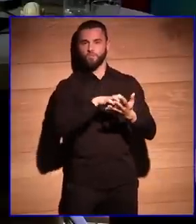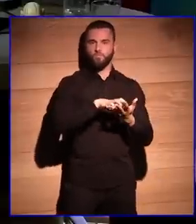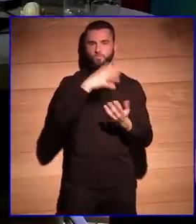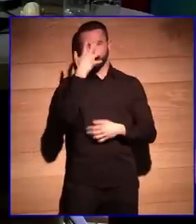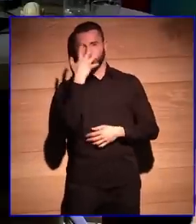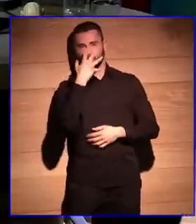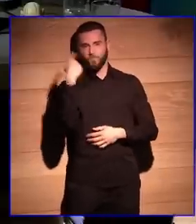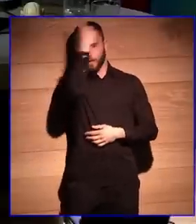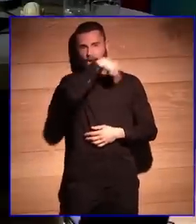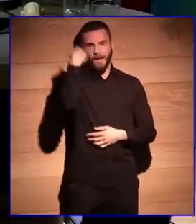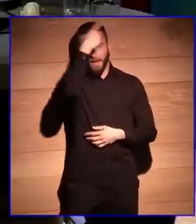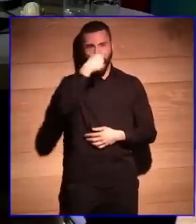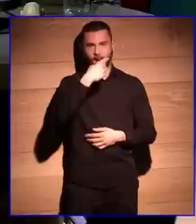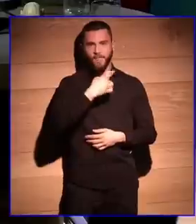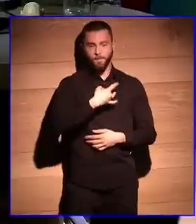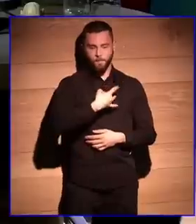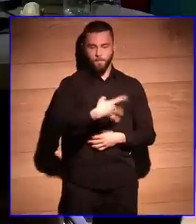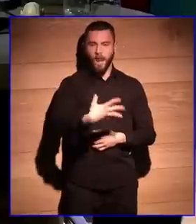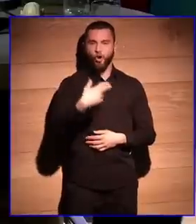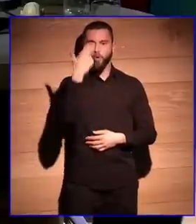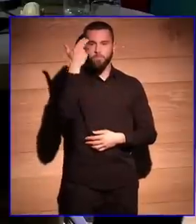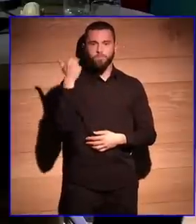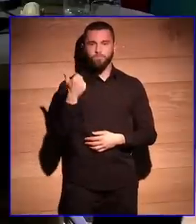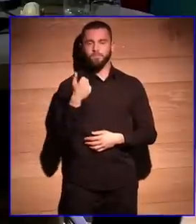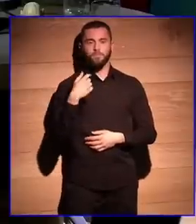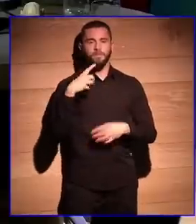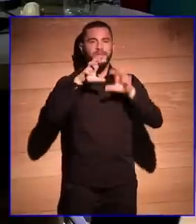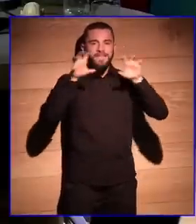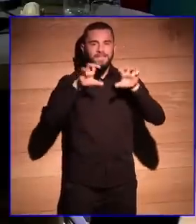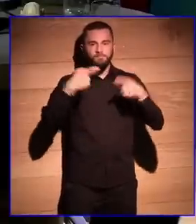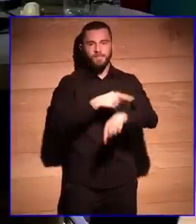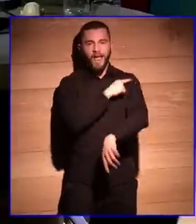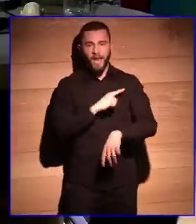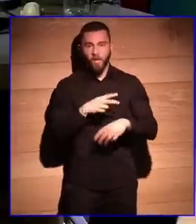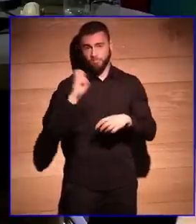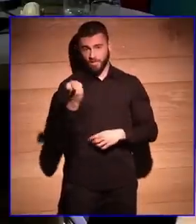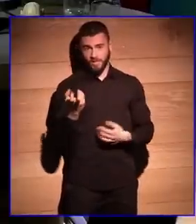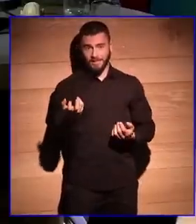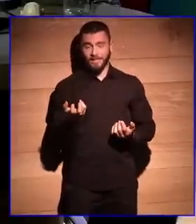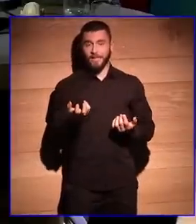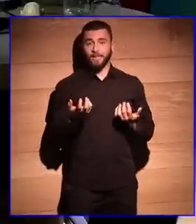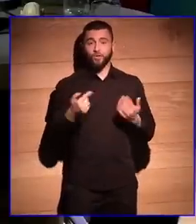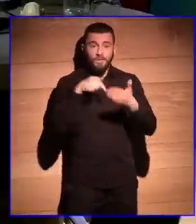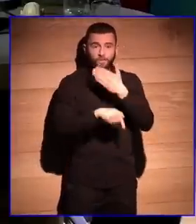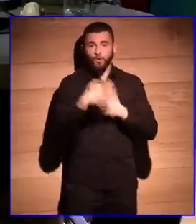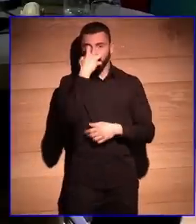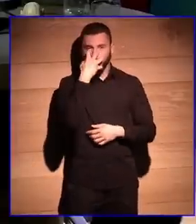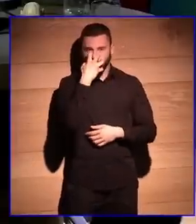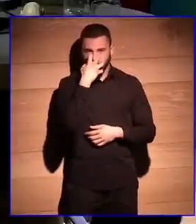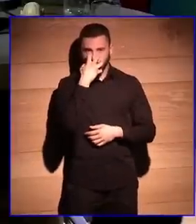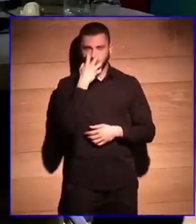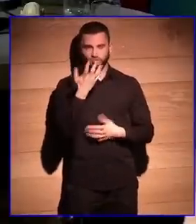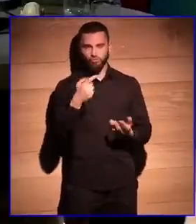de blanco, con unos rasgos exagerados, etc. En el fondo, la percepción positiva del payaso